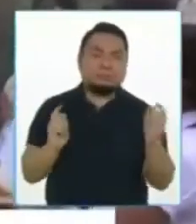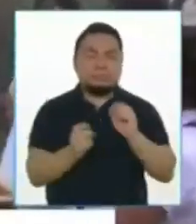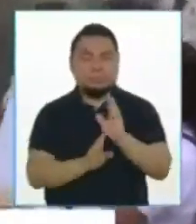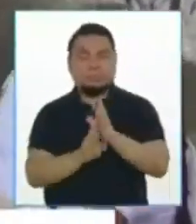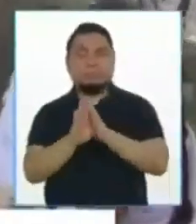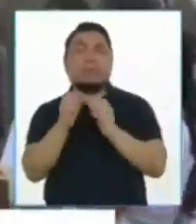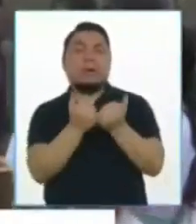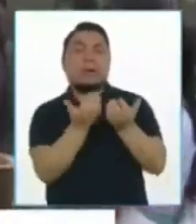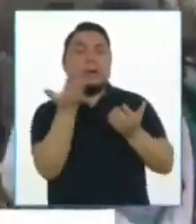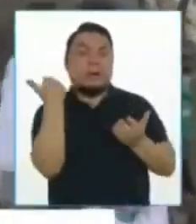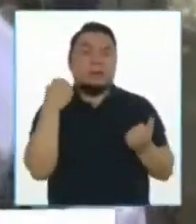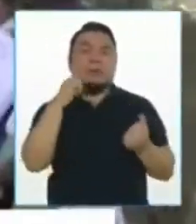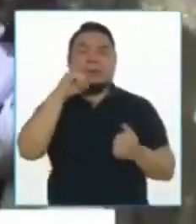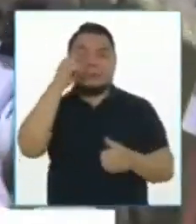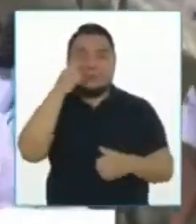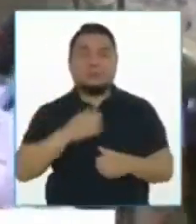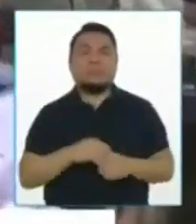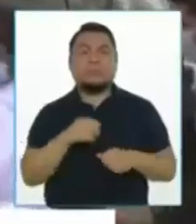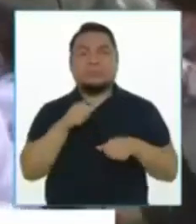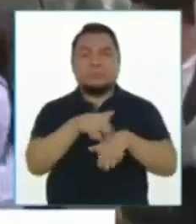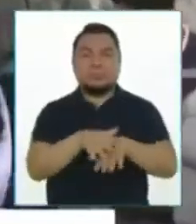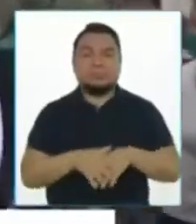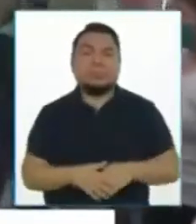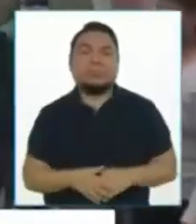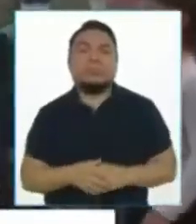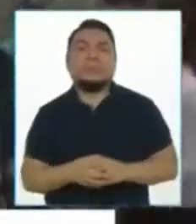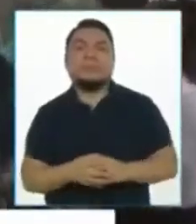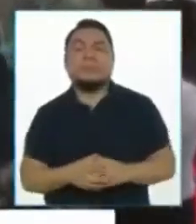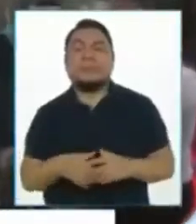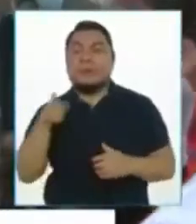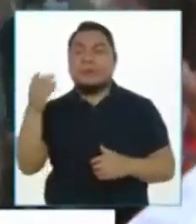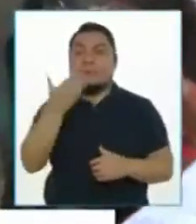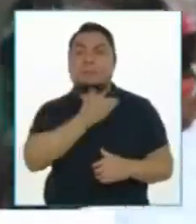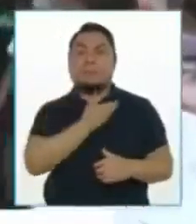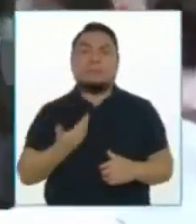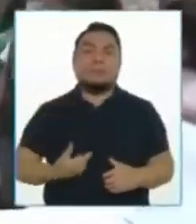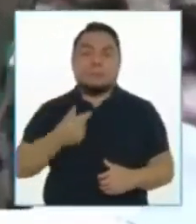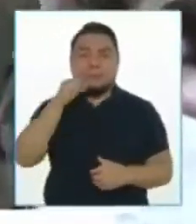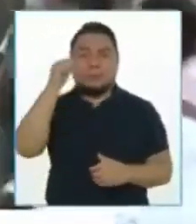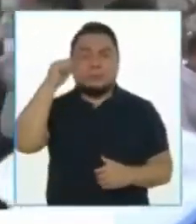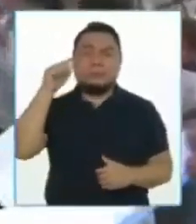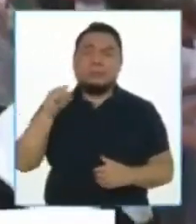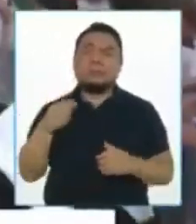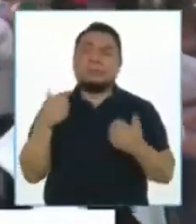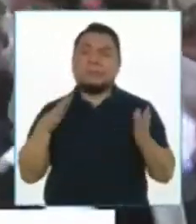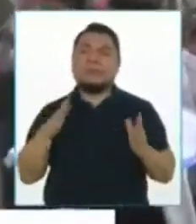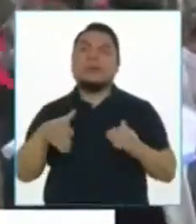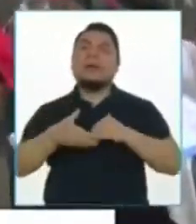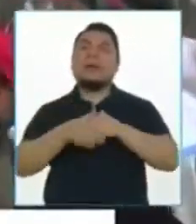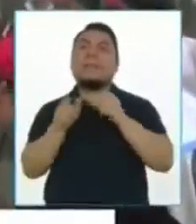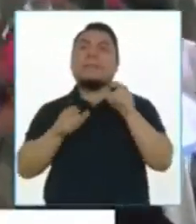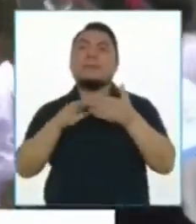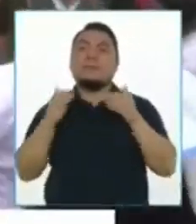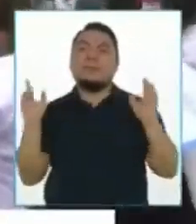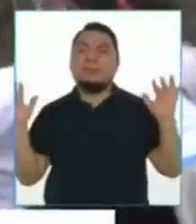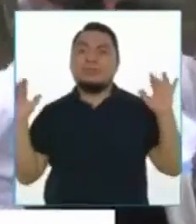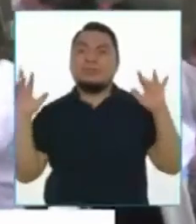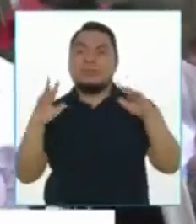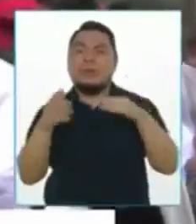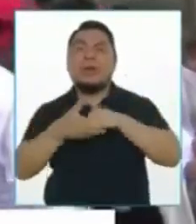los meses de abril, mayo, junio y julio. El mandatario entonces recibe el saludo de los pobladores